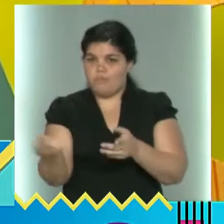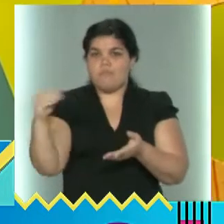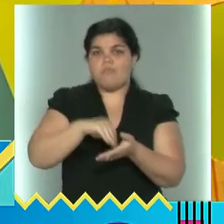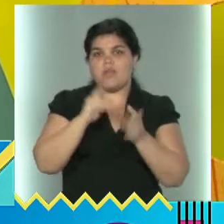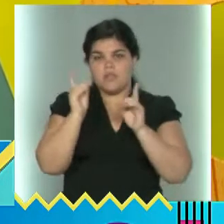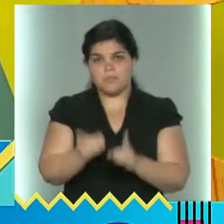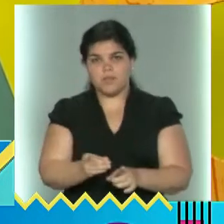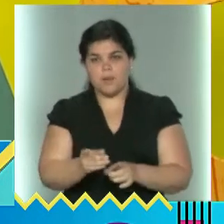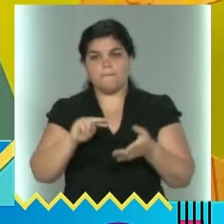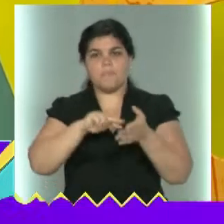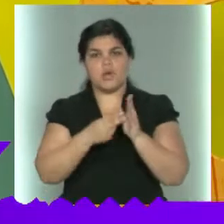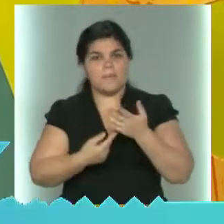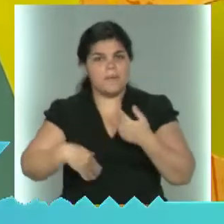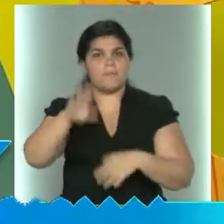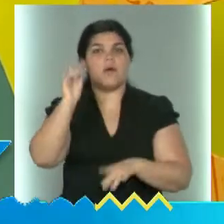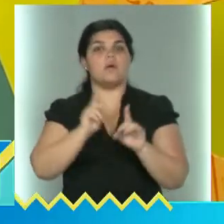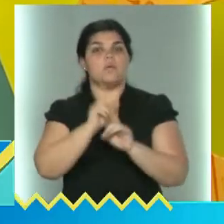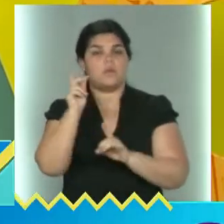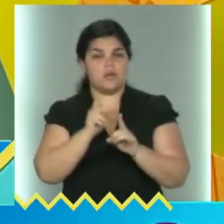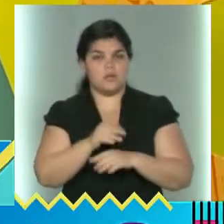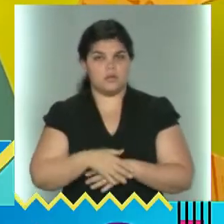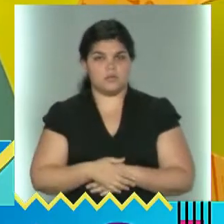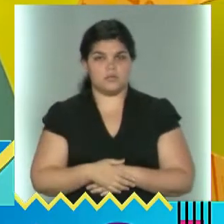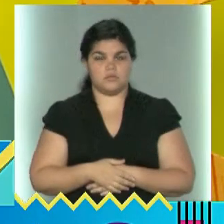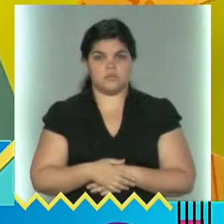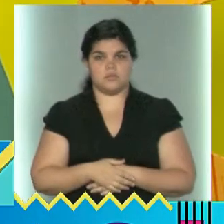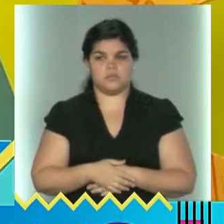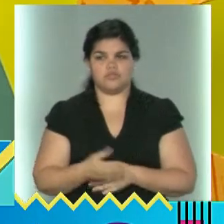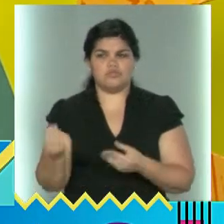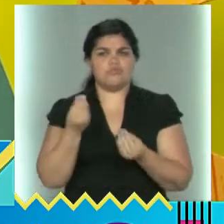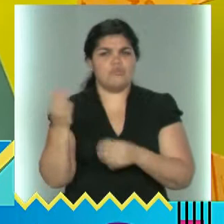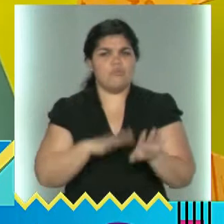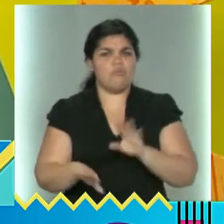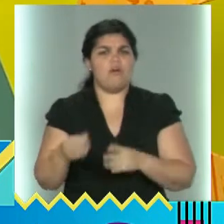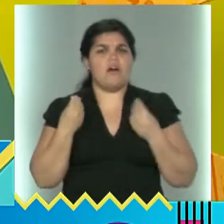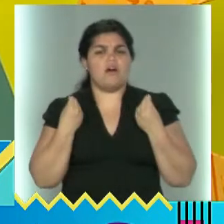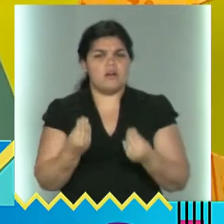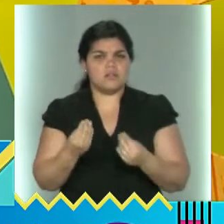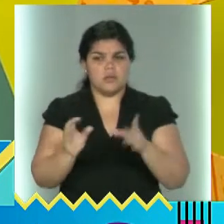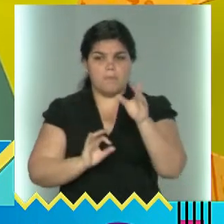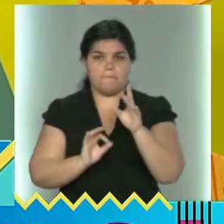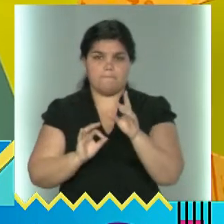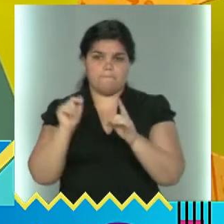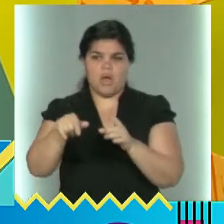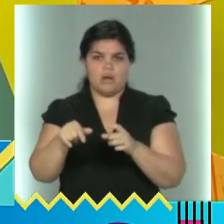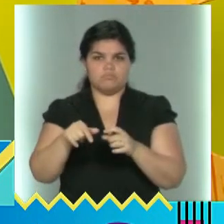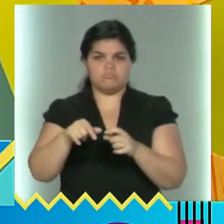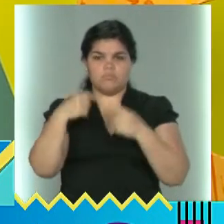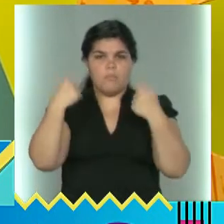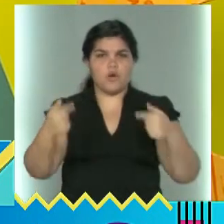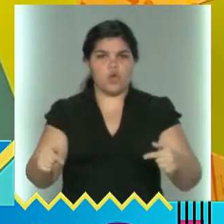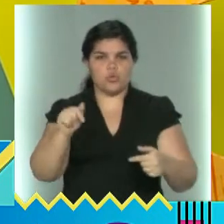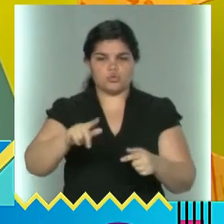los problemas principales es justamente cómo hacer para que ese producto pueda llegar a ser utilizado por la comunidad.